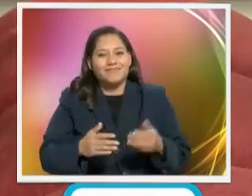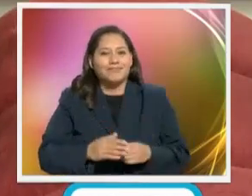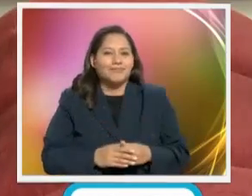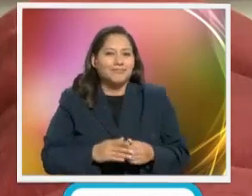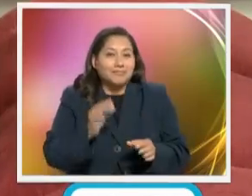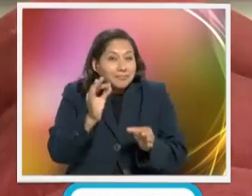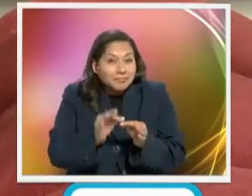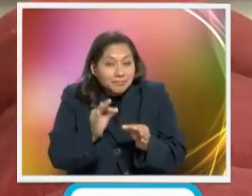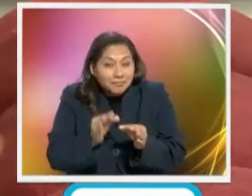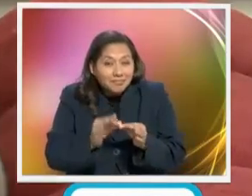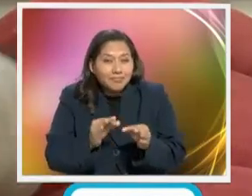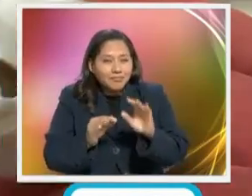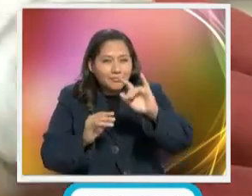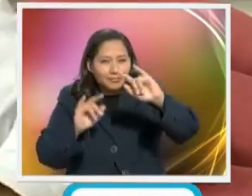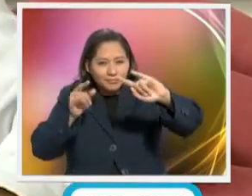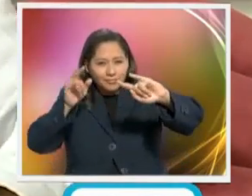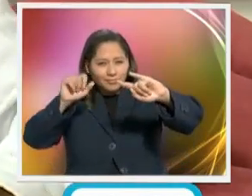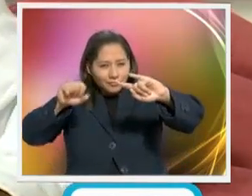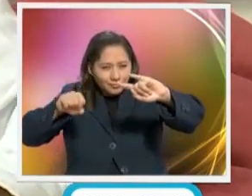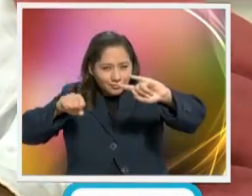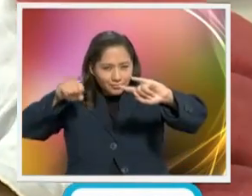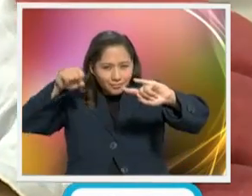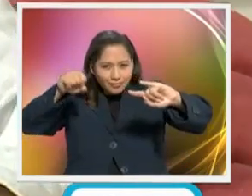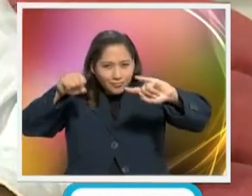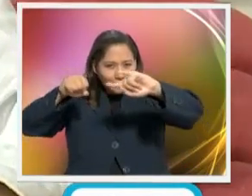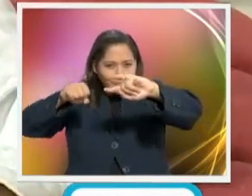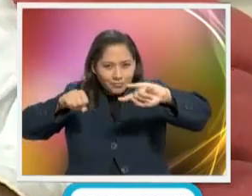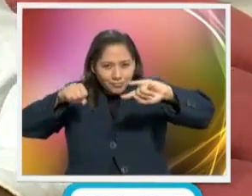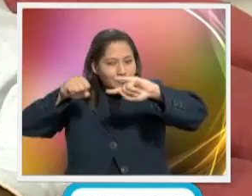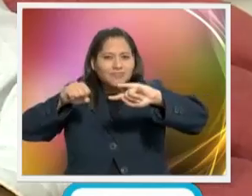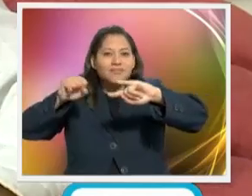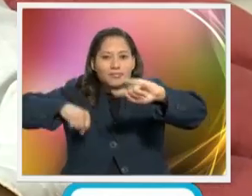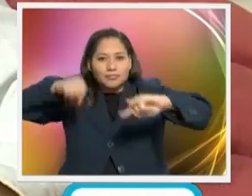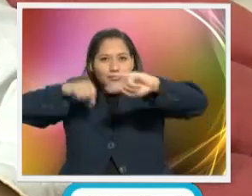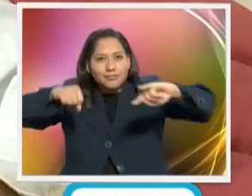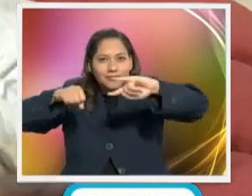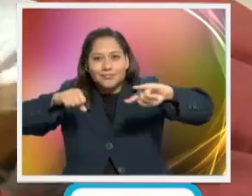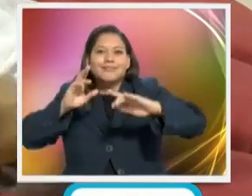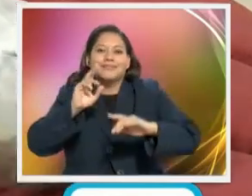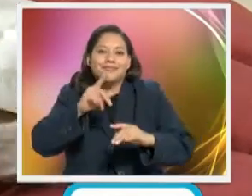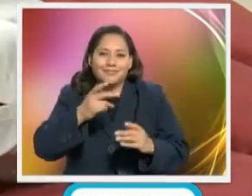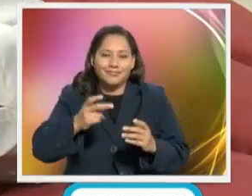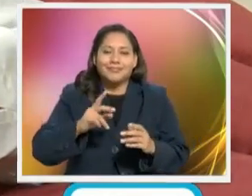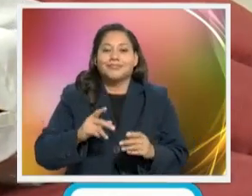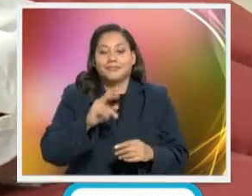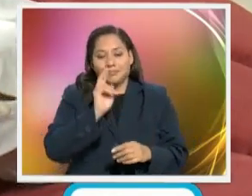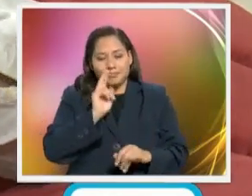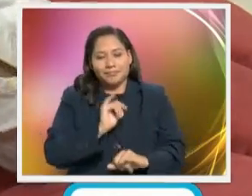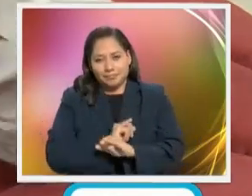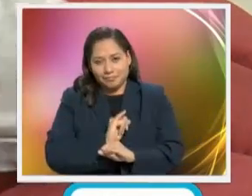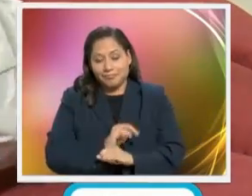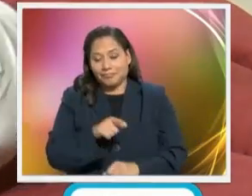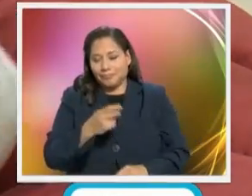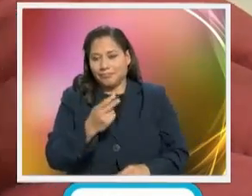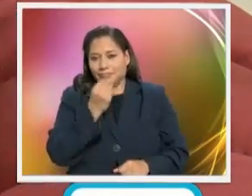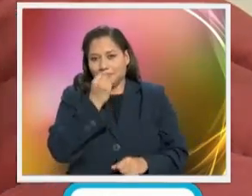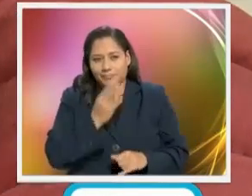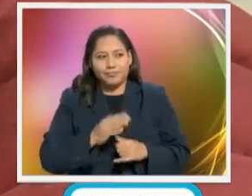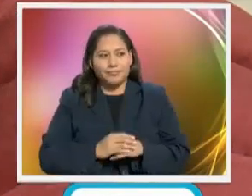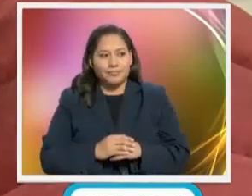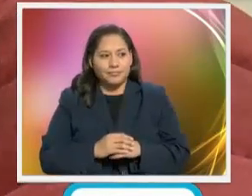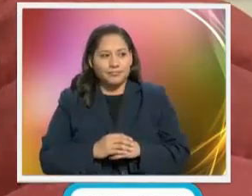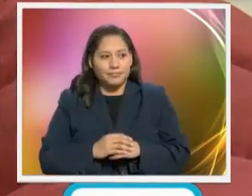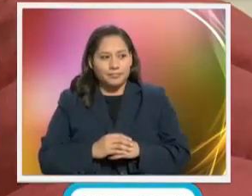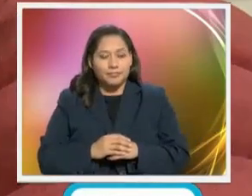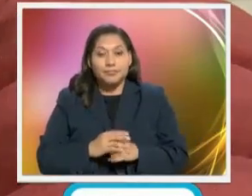muy preciso antes, era como lo que te alcanzara. Pero bueno, por favor, visiten este sitio que es espléndido para... Extraordinario.